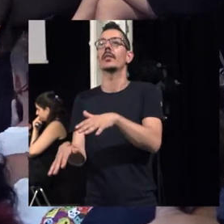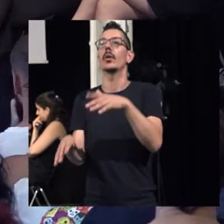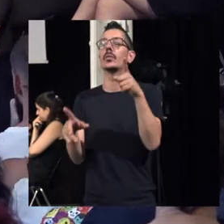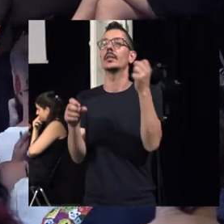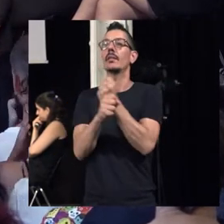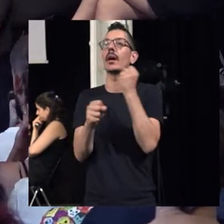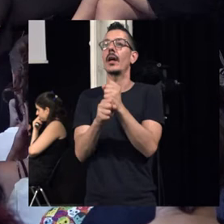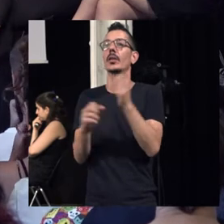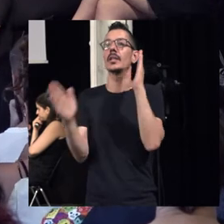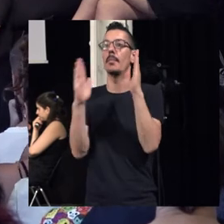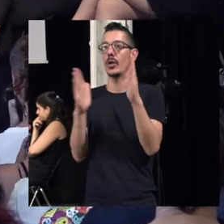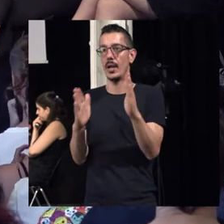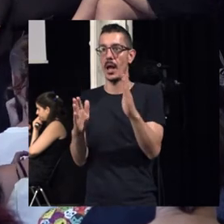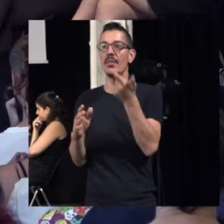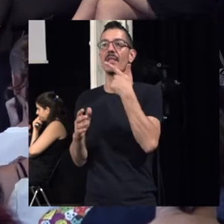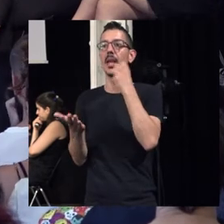les quitaban los pasaportes.